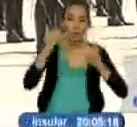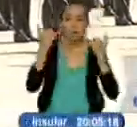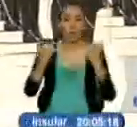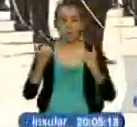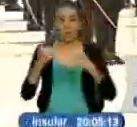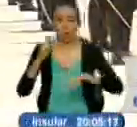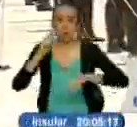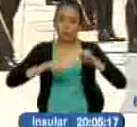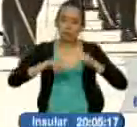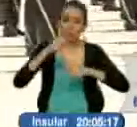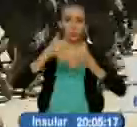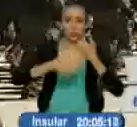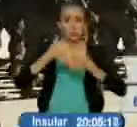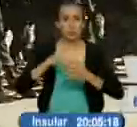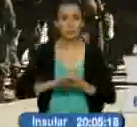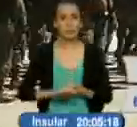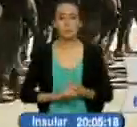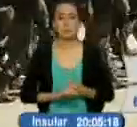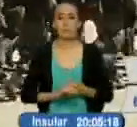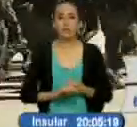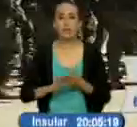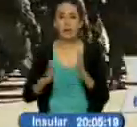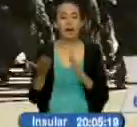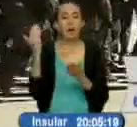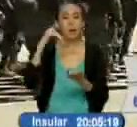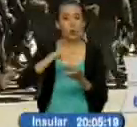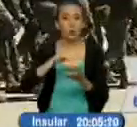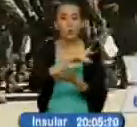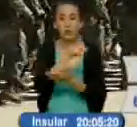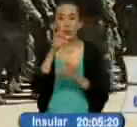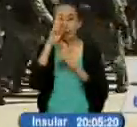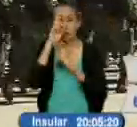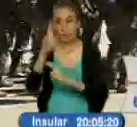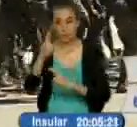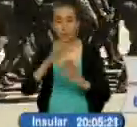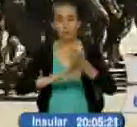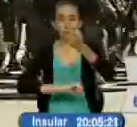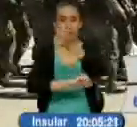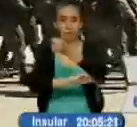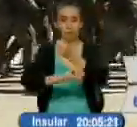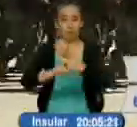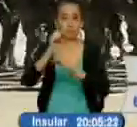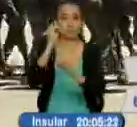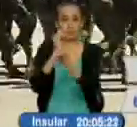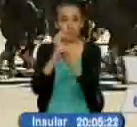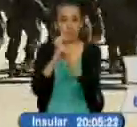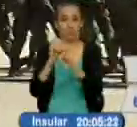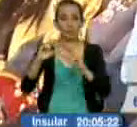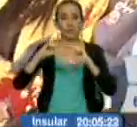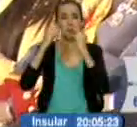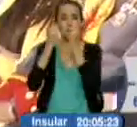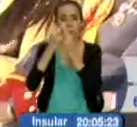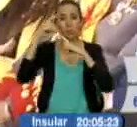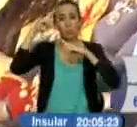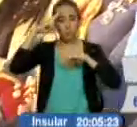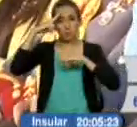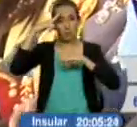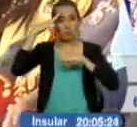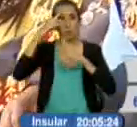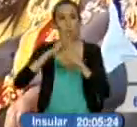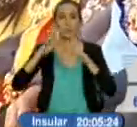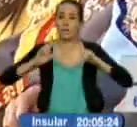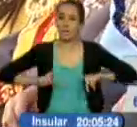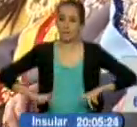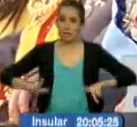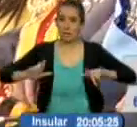la coyuntura que vive el país. Tanto la ratificación al respeto y fortalecimiento a la institucionalidad de Fuerzas Armadas planteadas por el jefe de